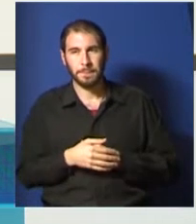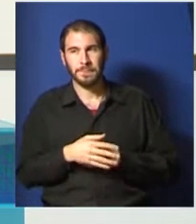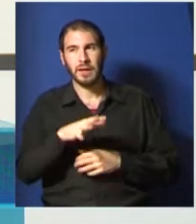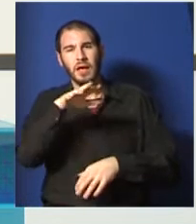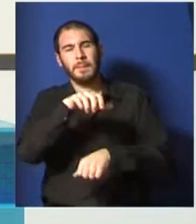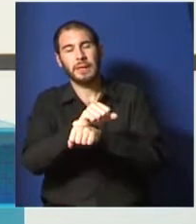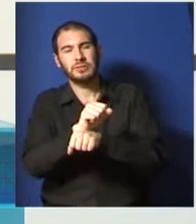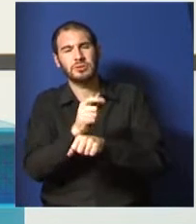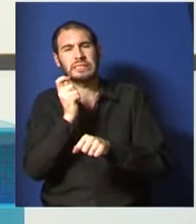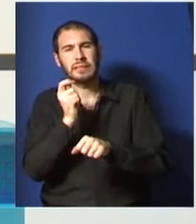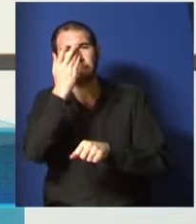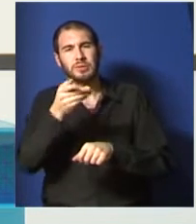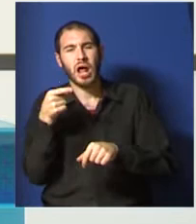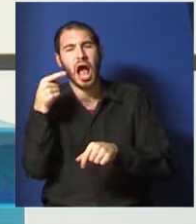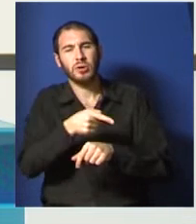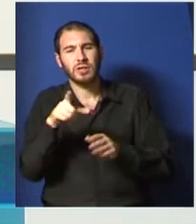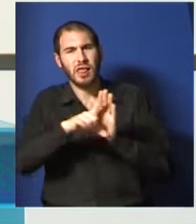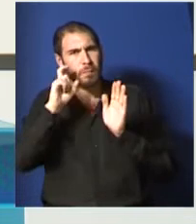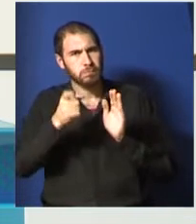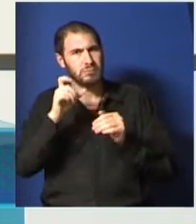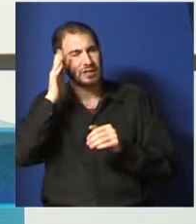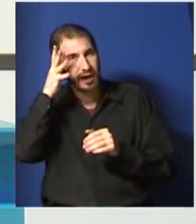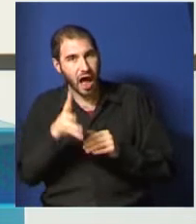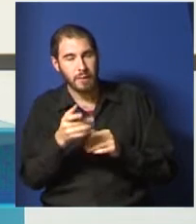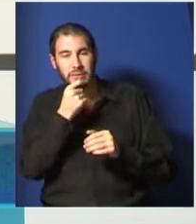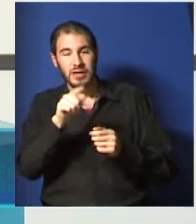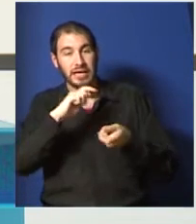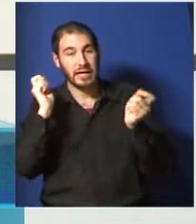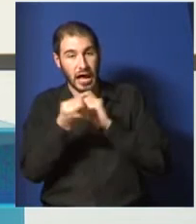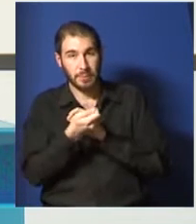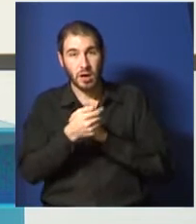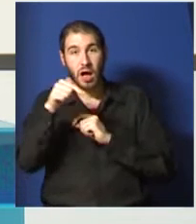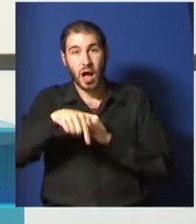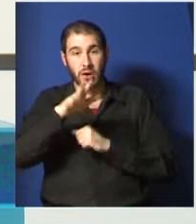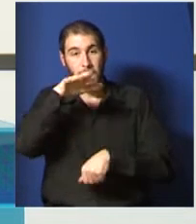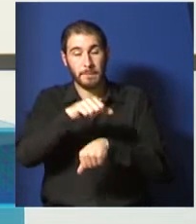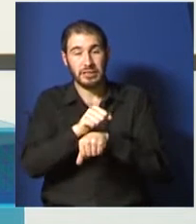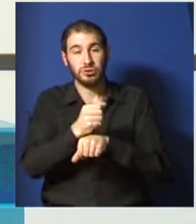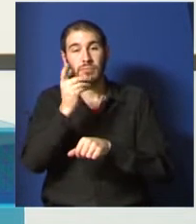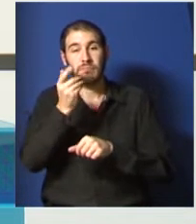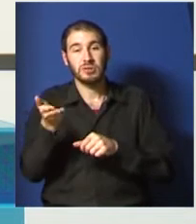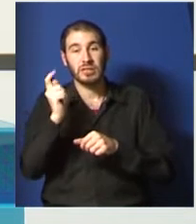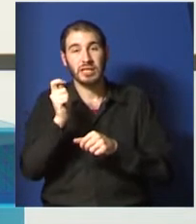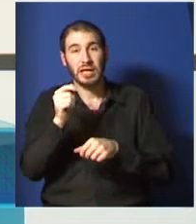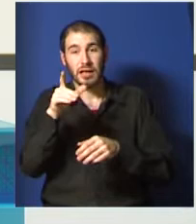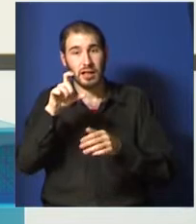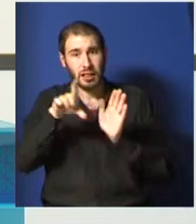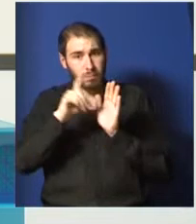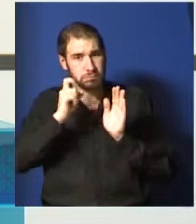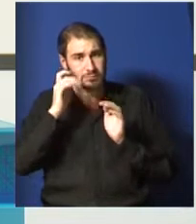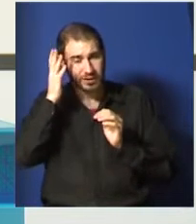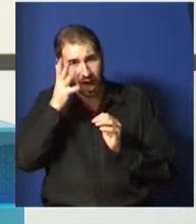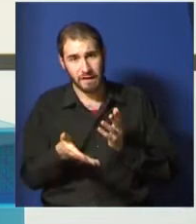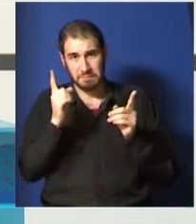detenidos aquellas personas acusadas de delitos graves a partir de la reforma. Hoy están detenidas las personas acusadas de delitos graves. Es